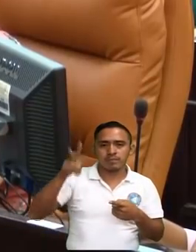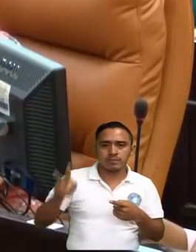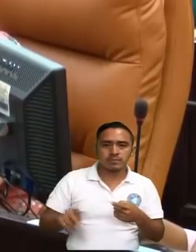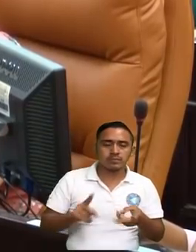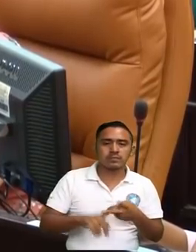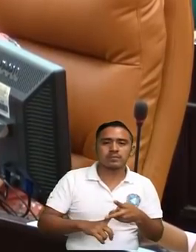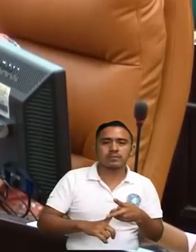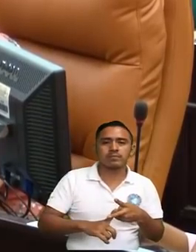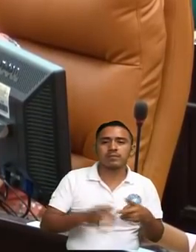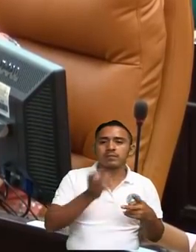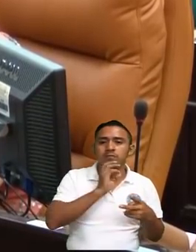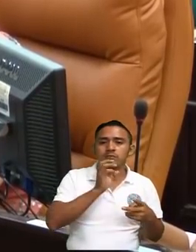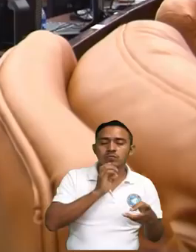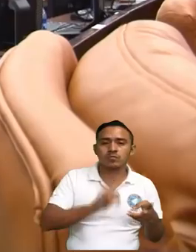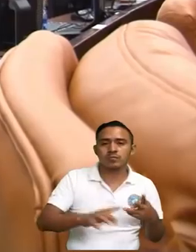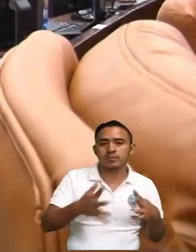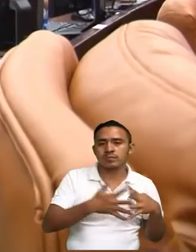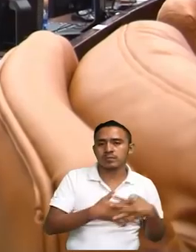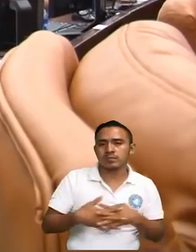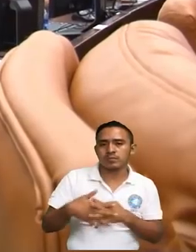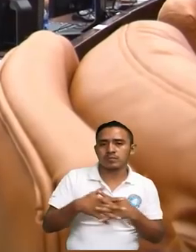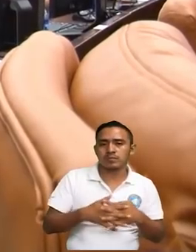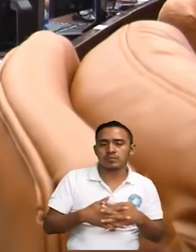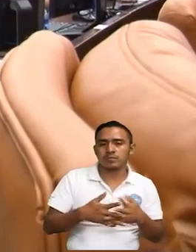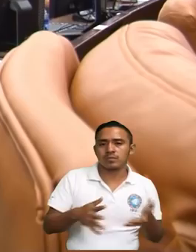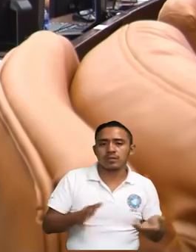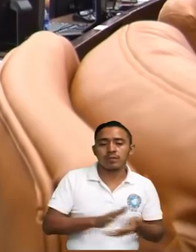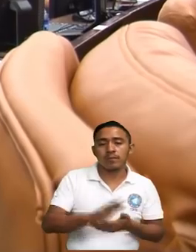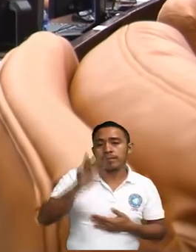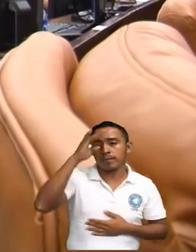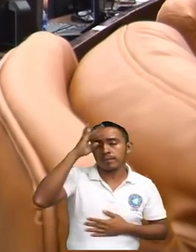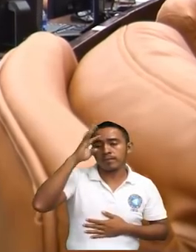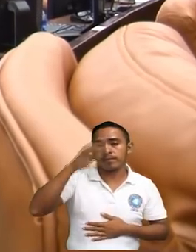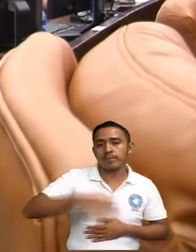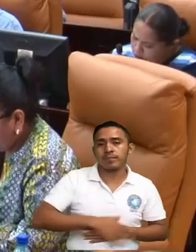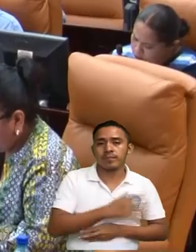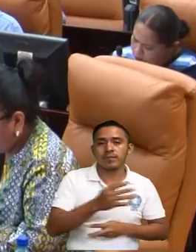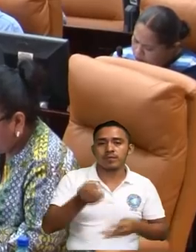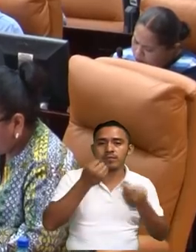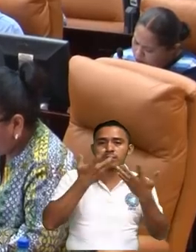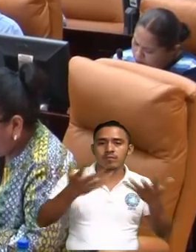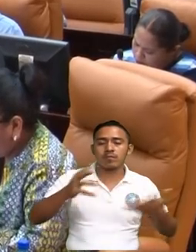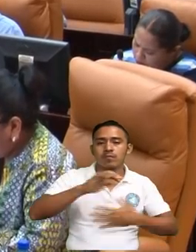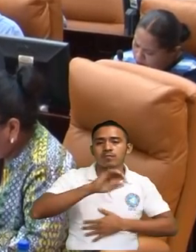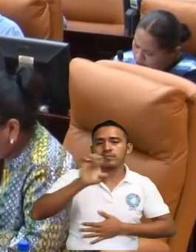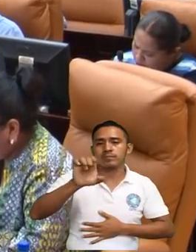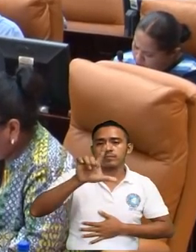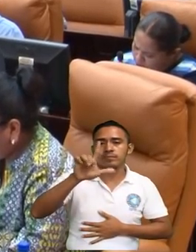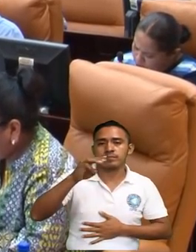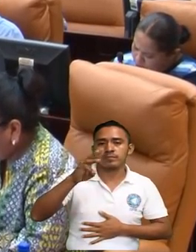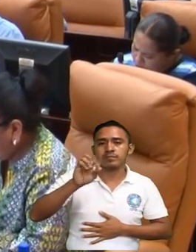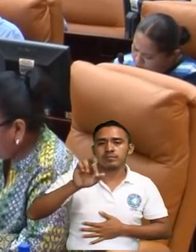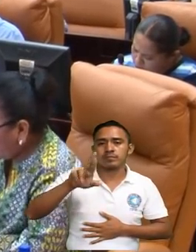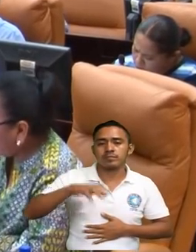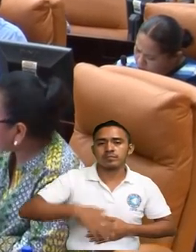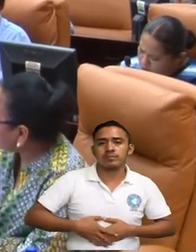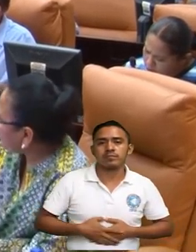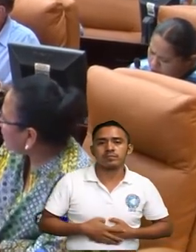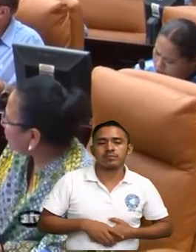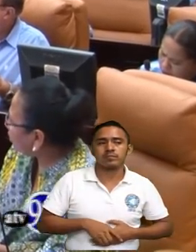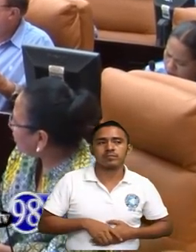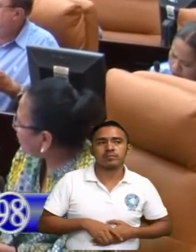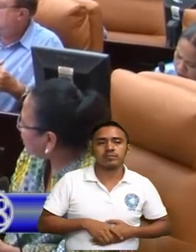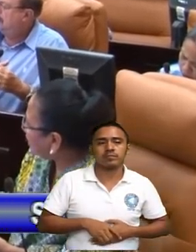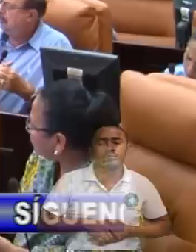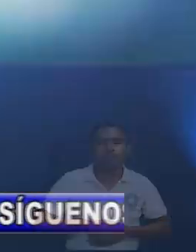Venezuela, República de Cuba y Estados Unidos de México. Con cámara de Ronald Ruiz, para el canal parlamentario les informó Elmer Marcia.